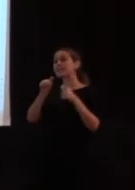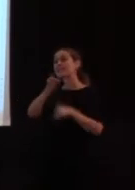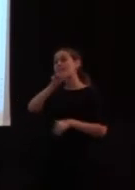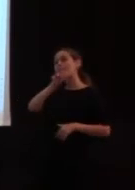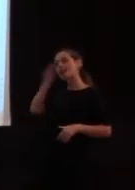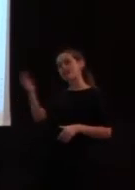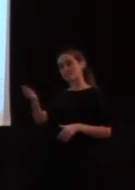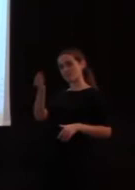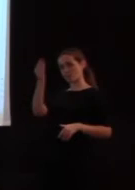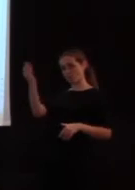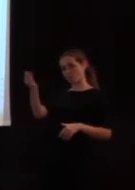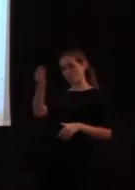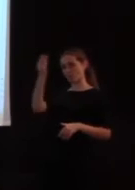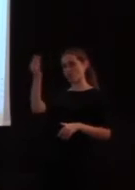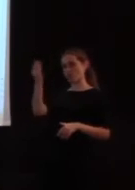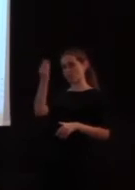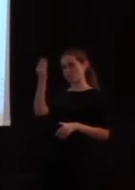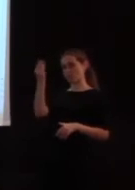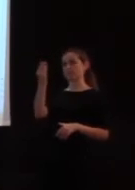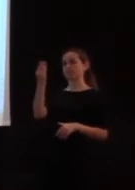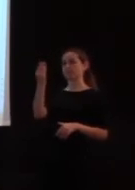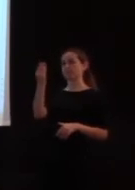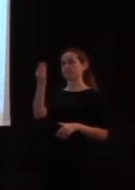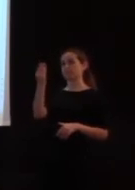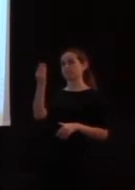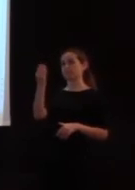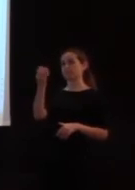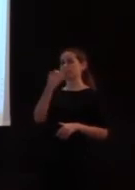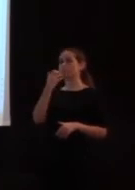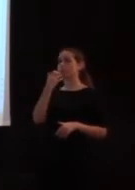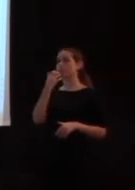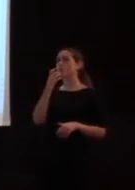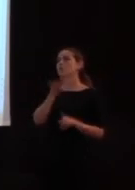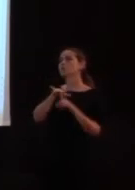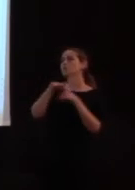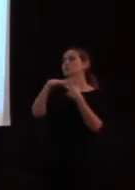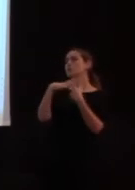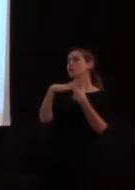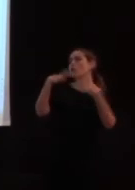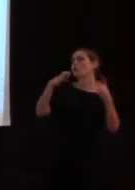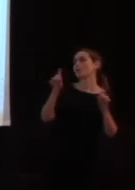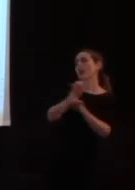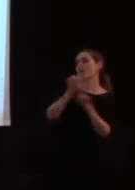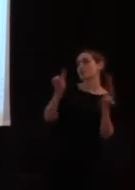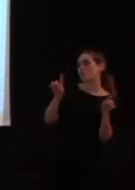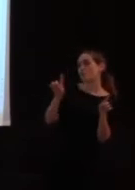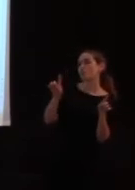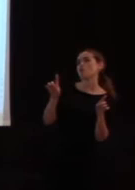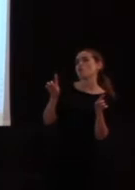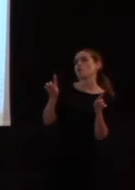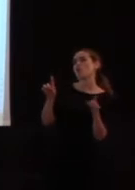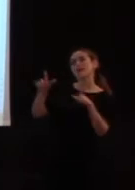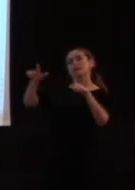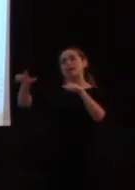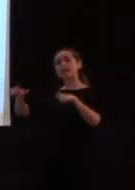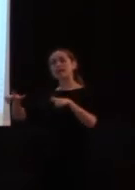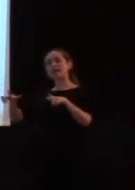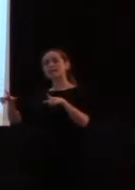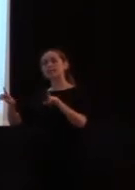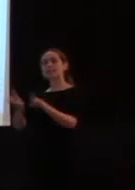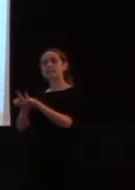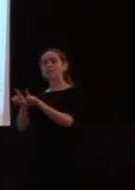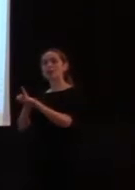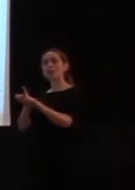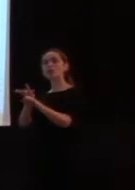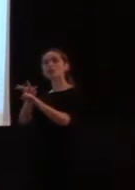cómo hablarían en una situación informal, en su tiempo libre, en el patio, con los amigos. La clase es un contexto